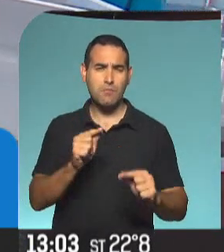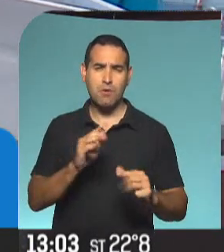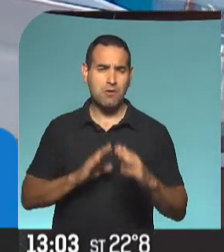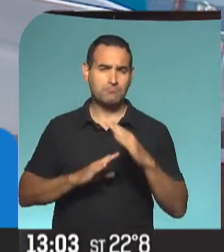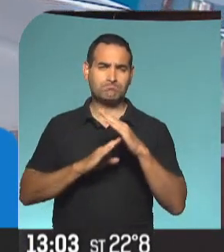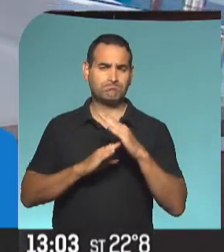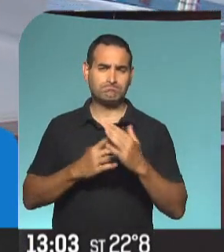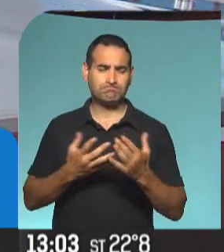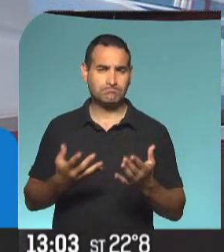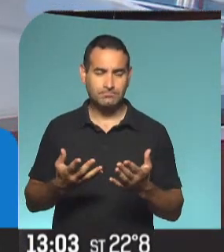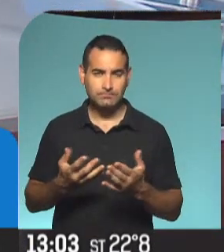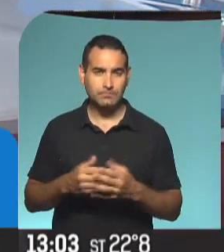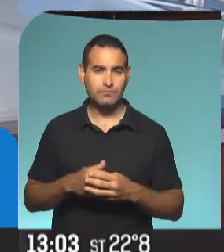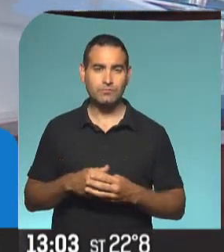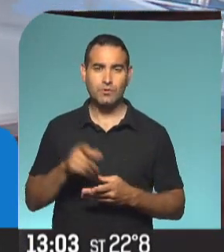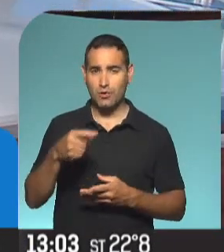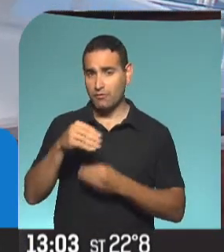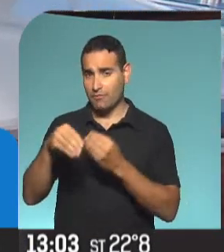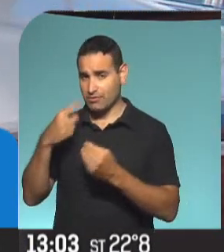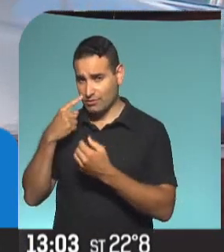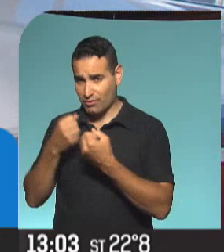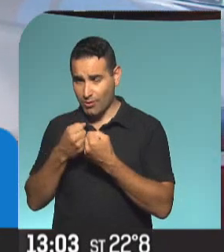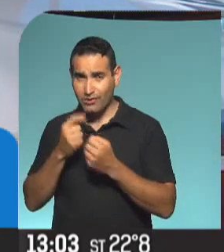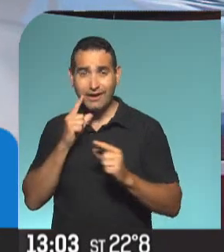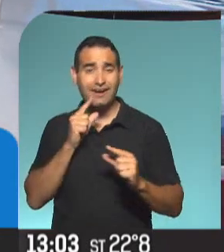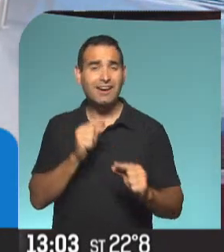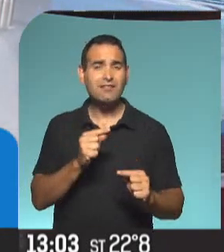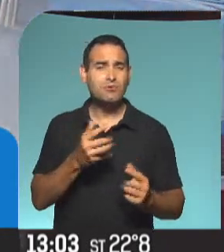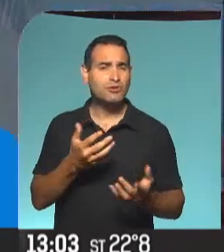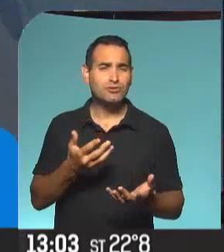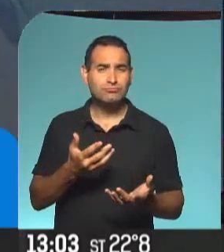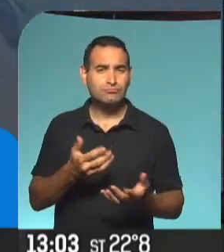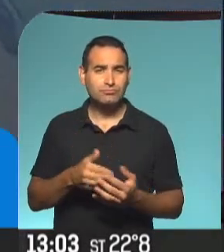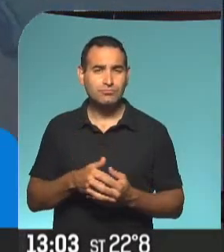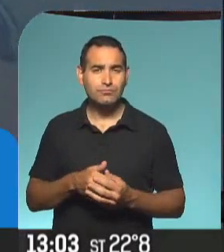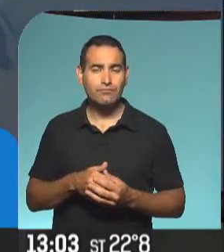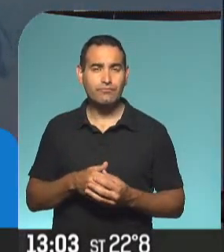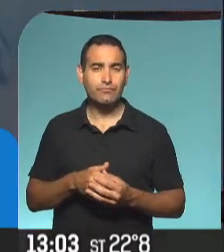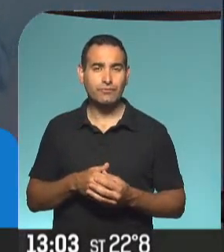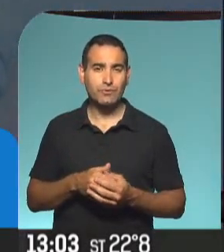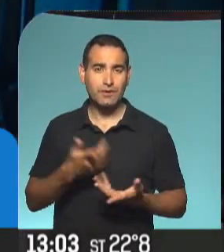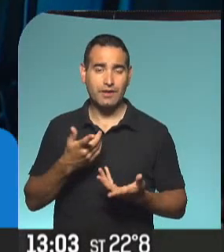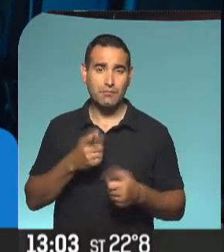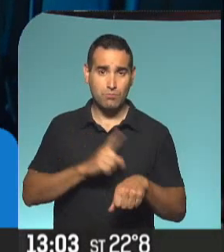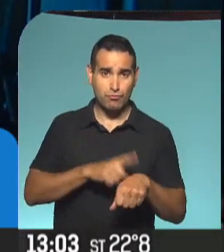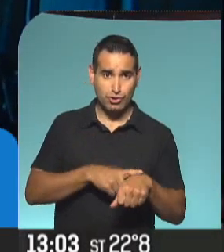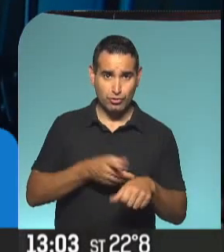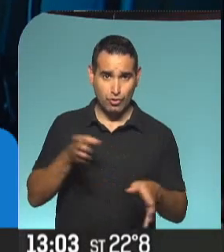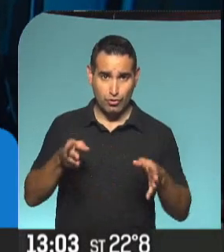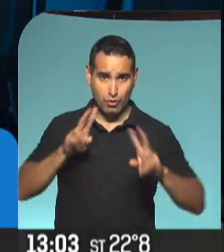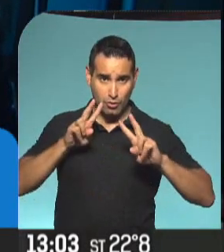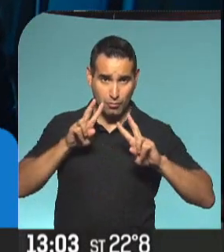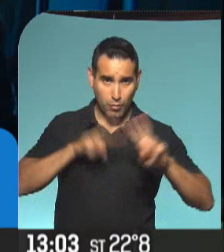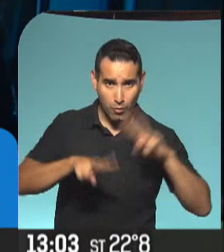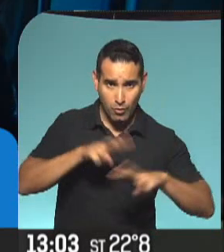al menos el consenso general entre todos los familiares, es sobre el momento de la búsqueda,